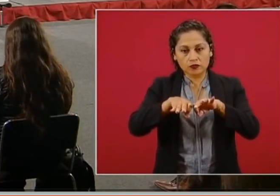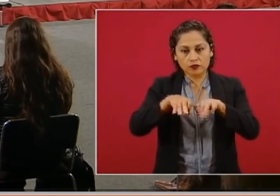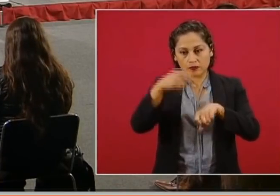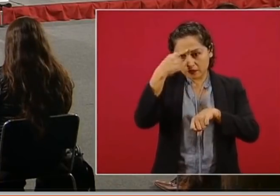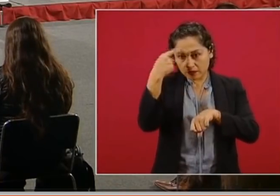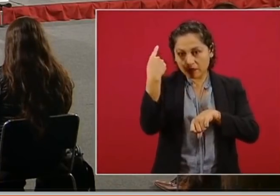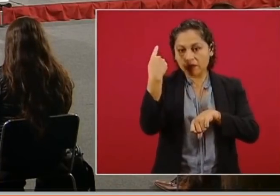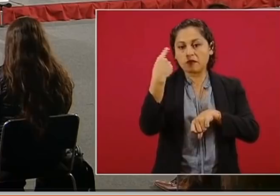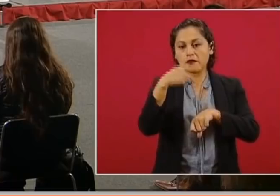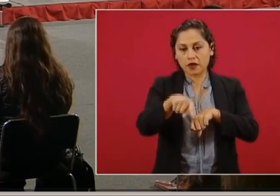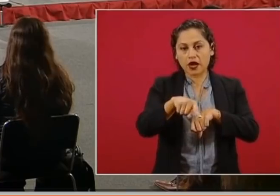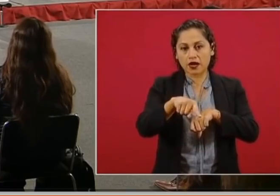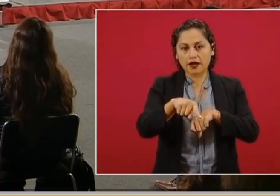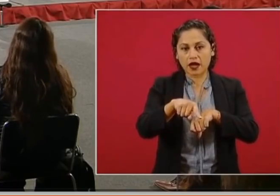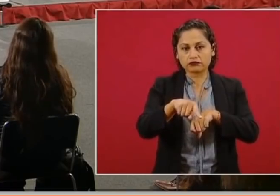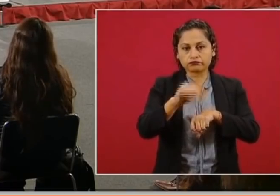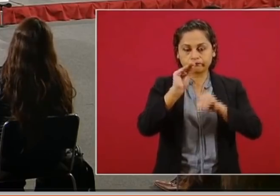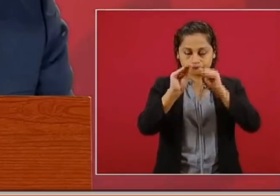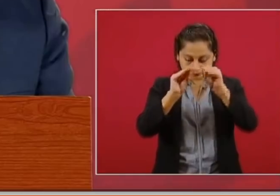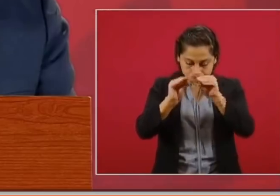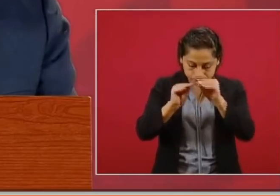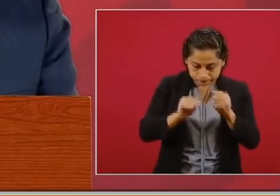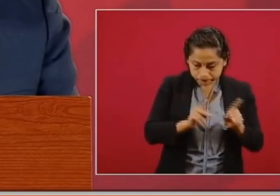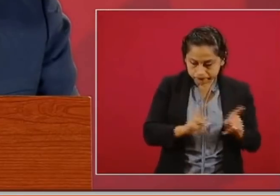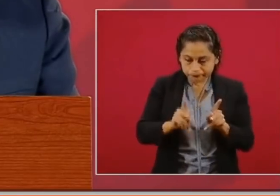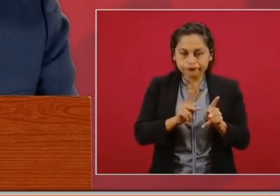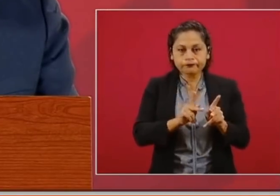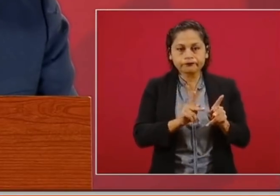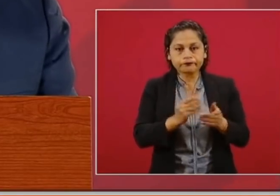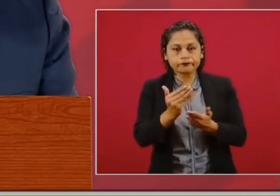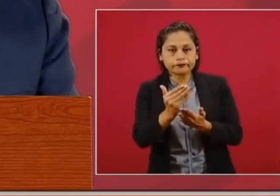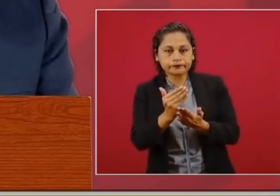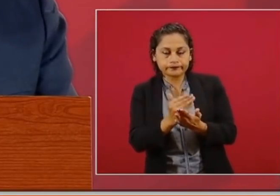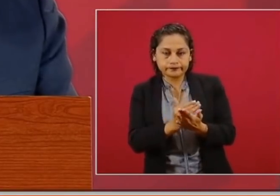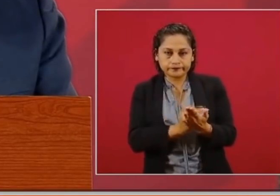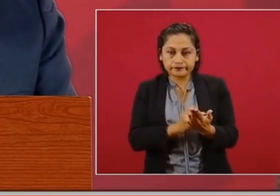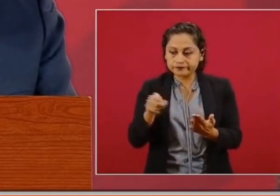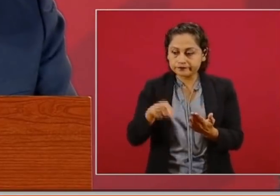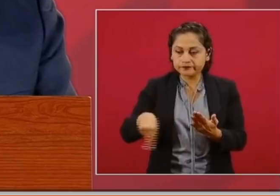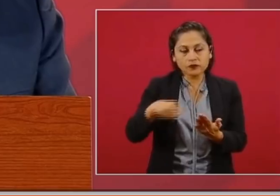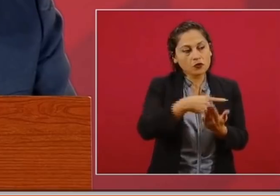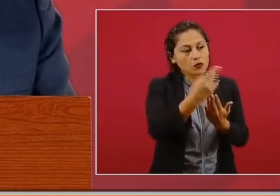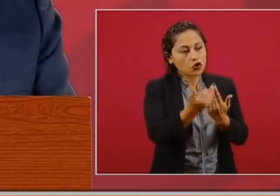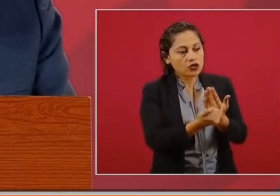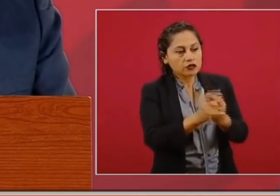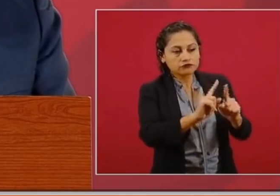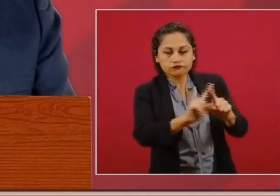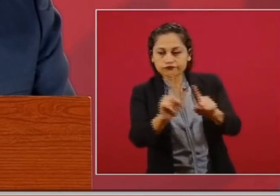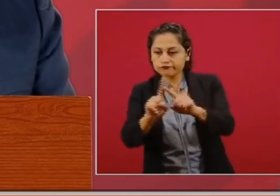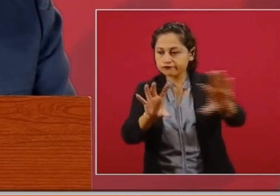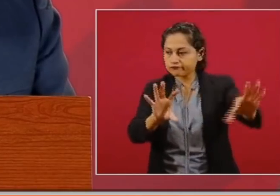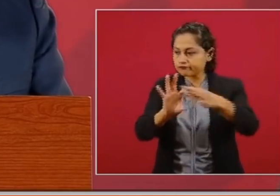elaboración de este plan, articulando todos los proyectos de todos los